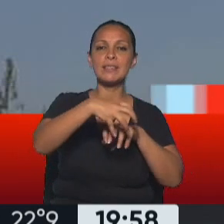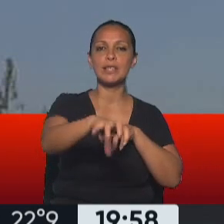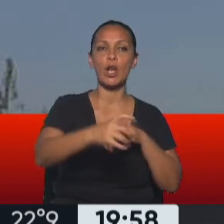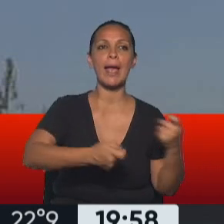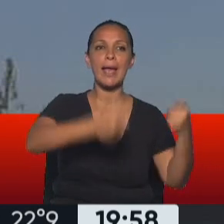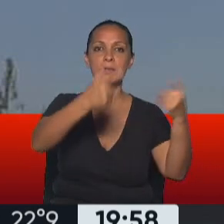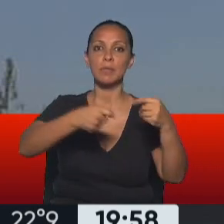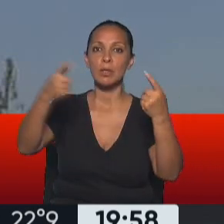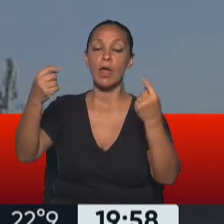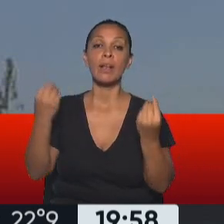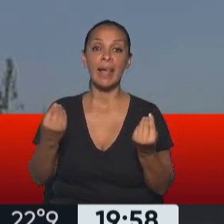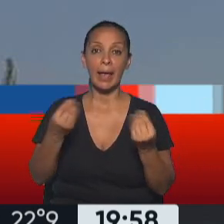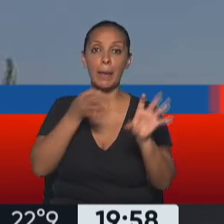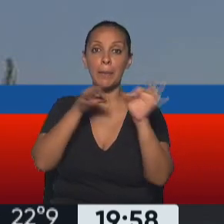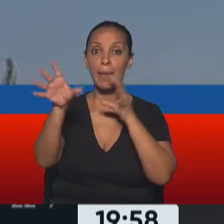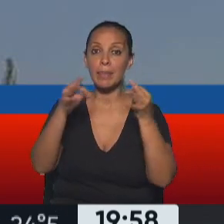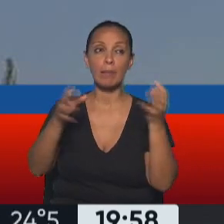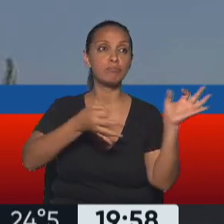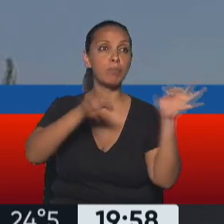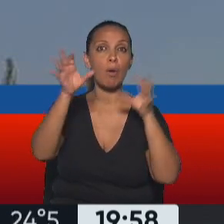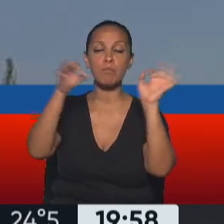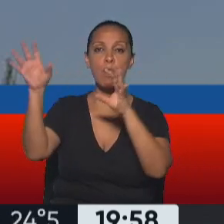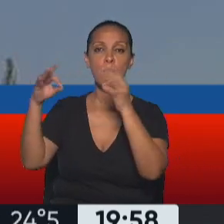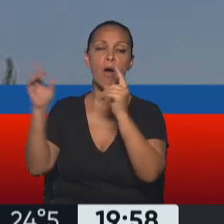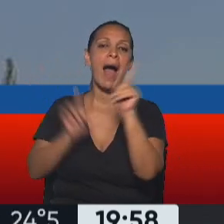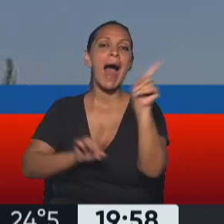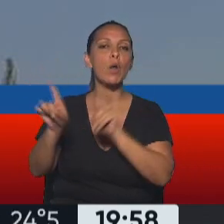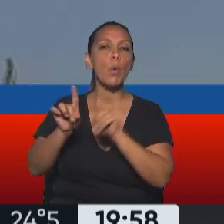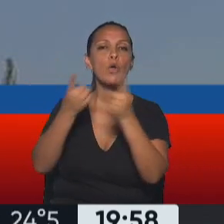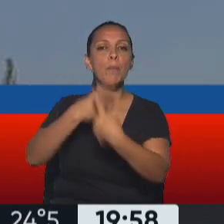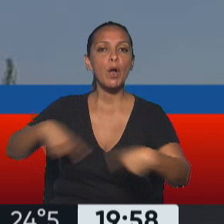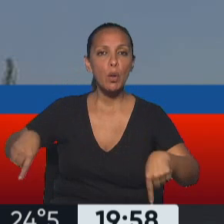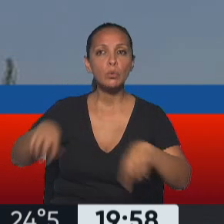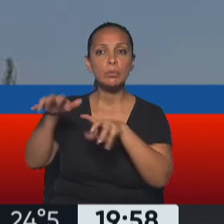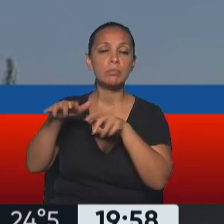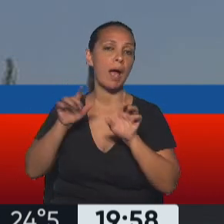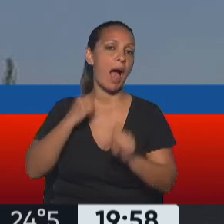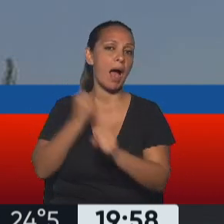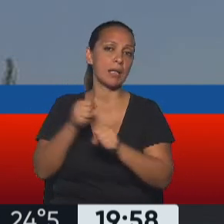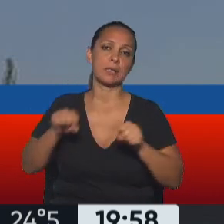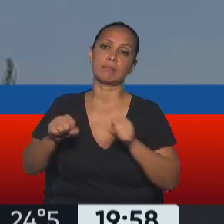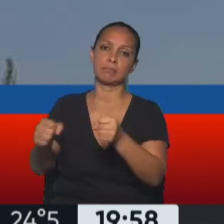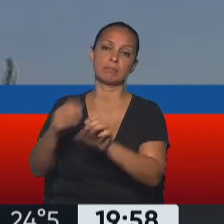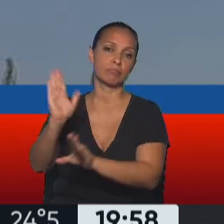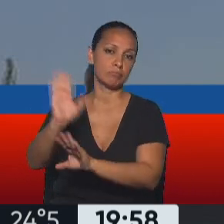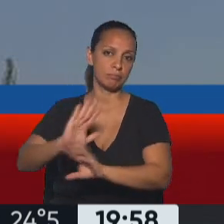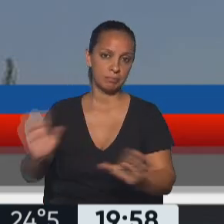la comercialización hacia el exterior de un determinado grupo de productos agropecuarios quedará suspendida a todos sus efectos.